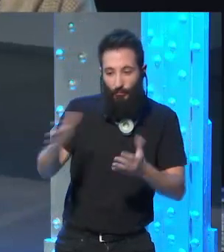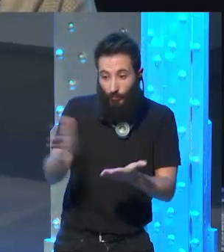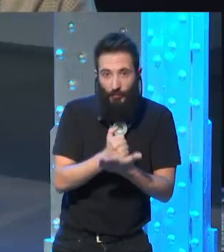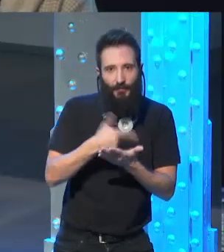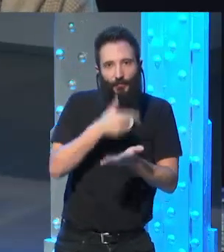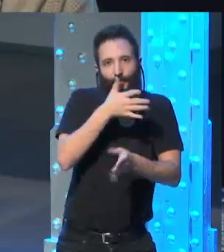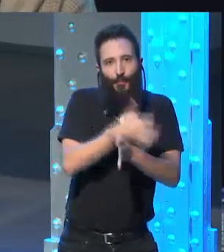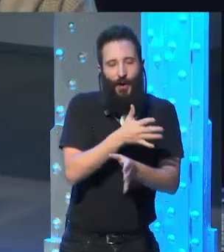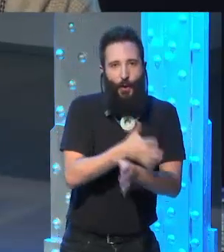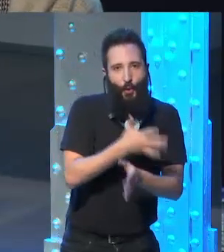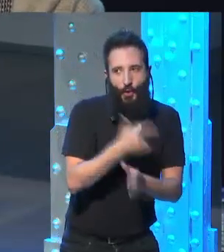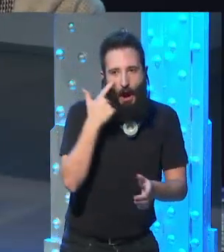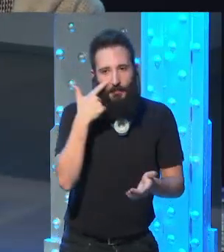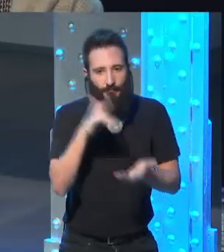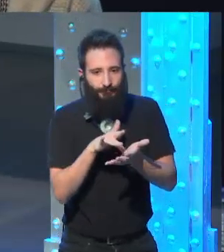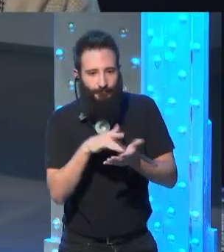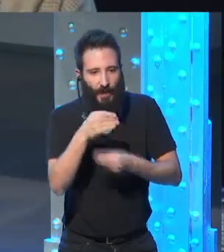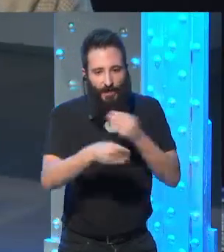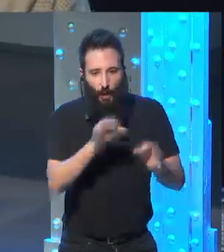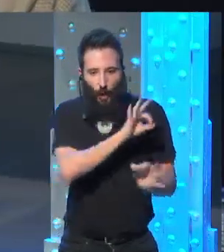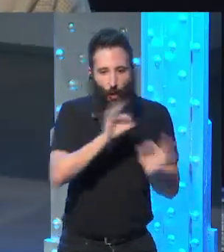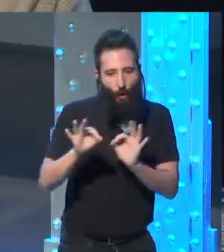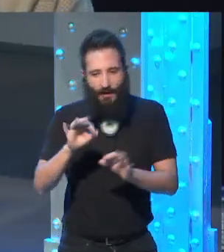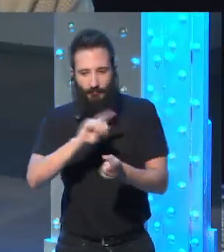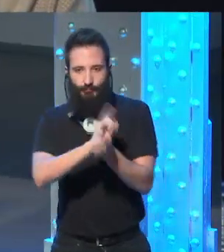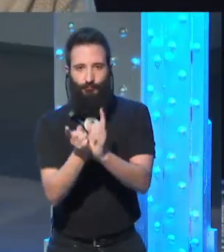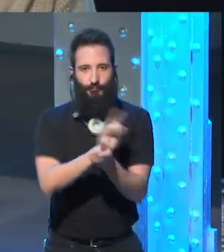esas cosas y las reorganizo.